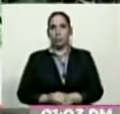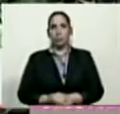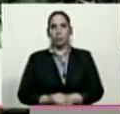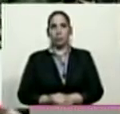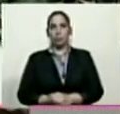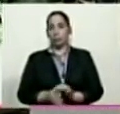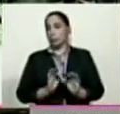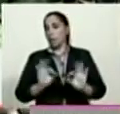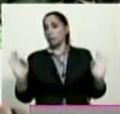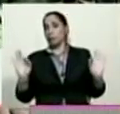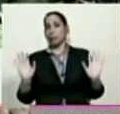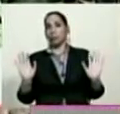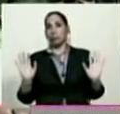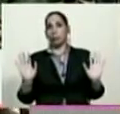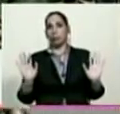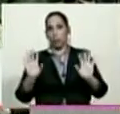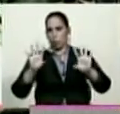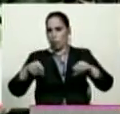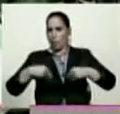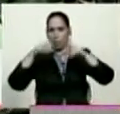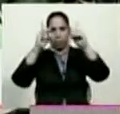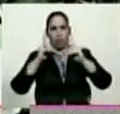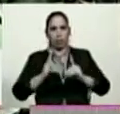Así de sencillo. Tomando decisiones,